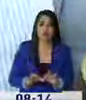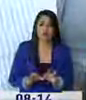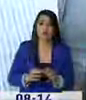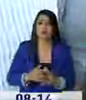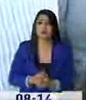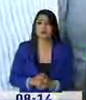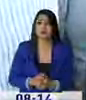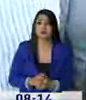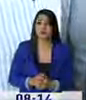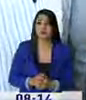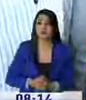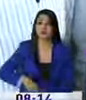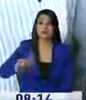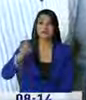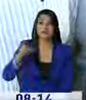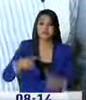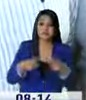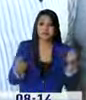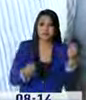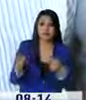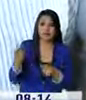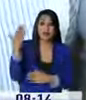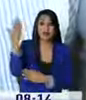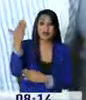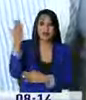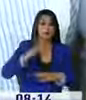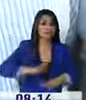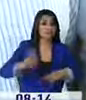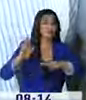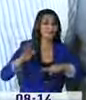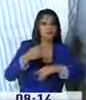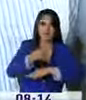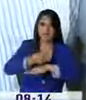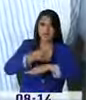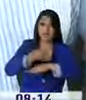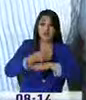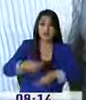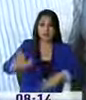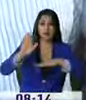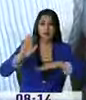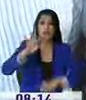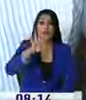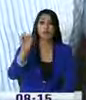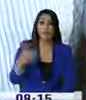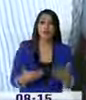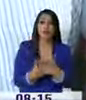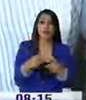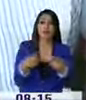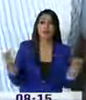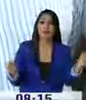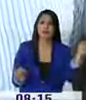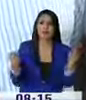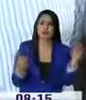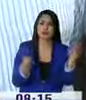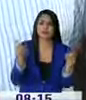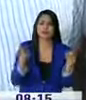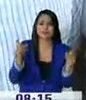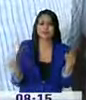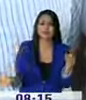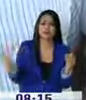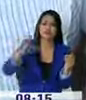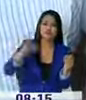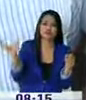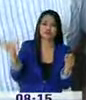menos necesitamos la maquinaria que nos ofreció el señor alcalde y el señor gerente, que dijeron 40 recolectores de carga posterior, 8